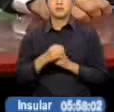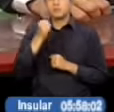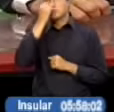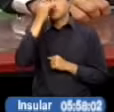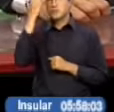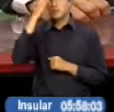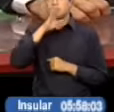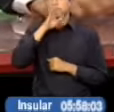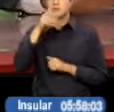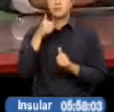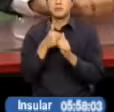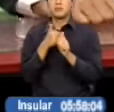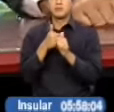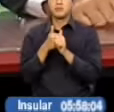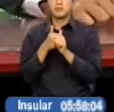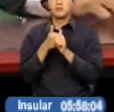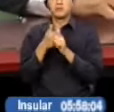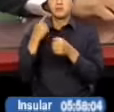de